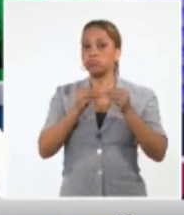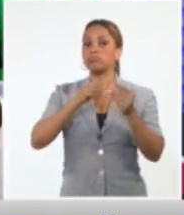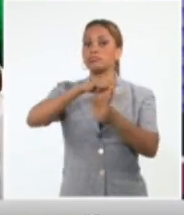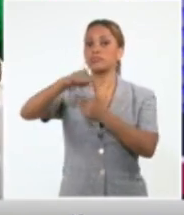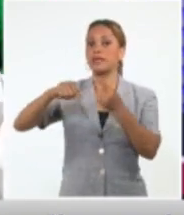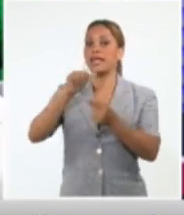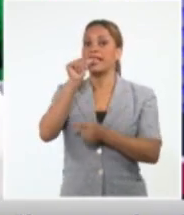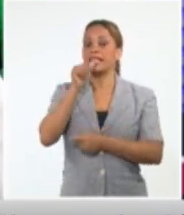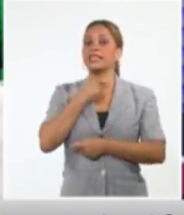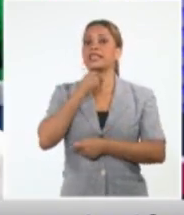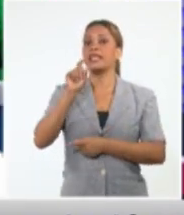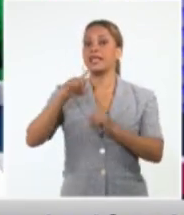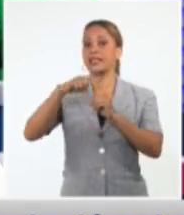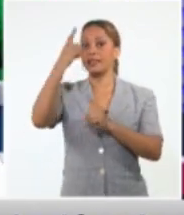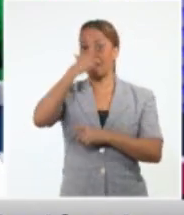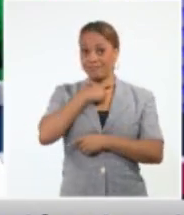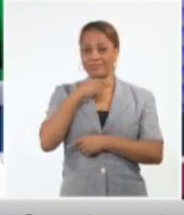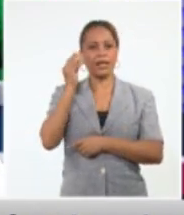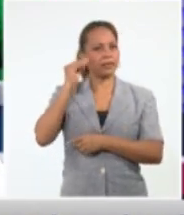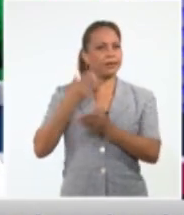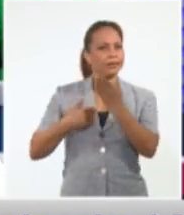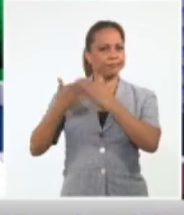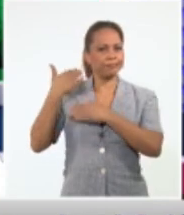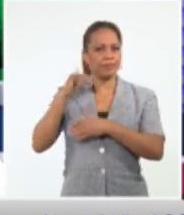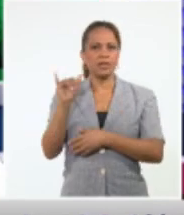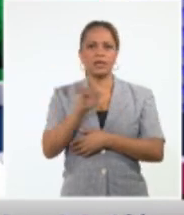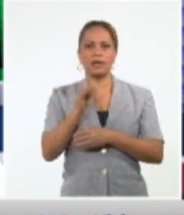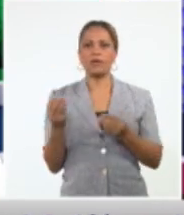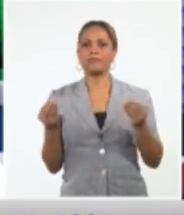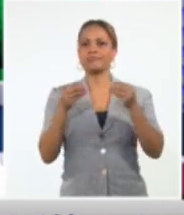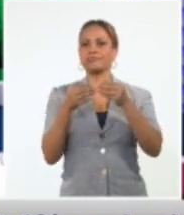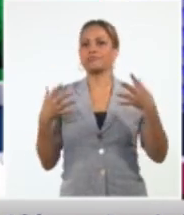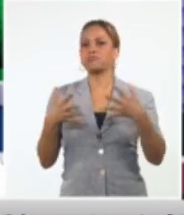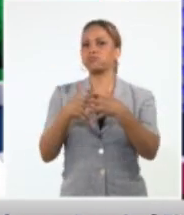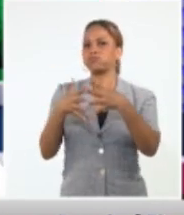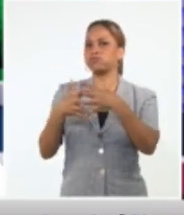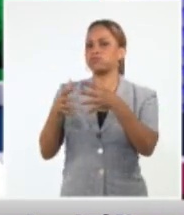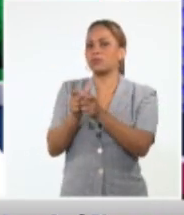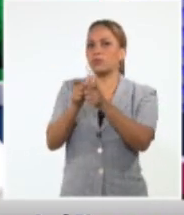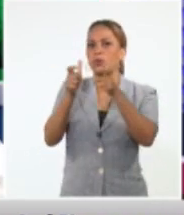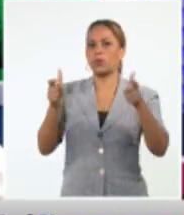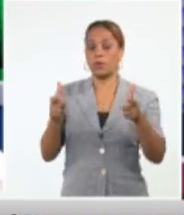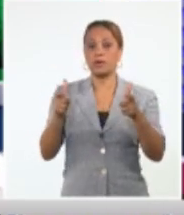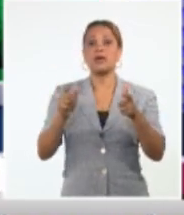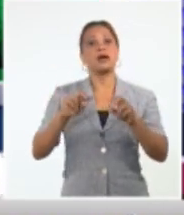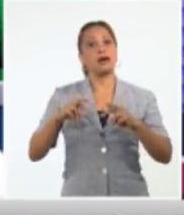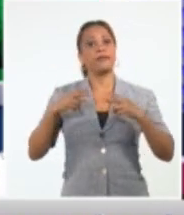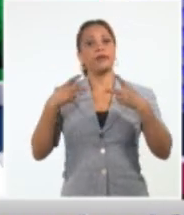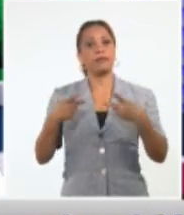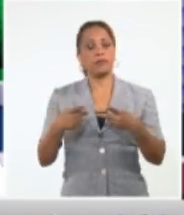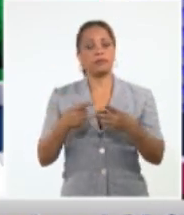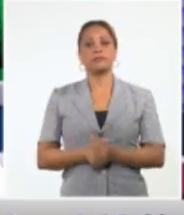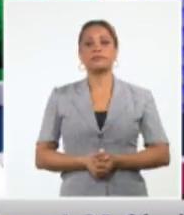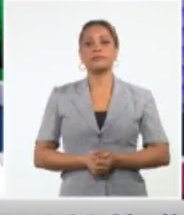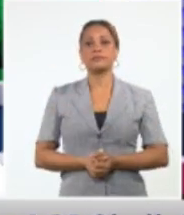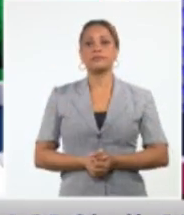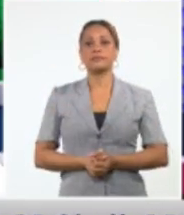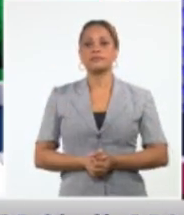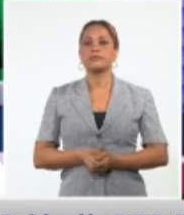Delta, que además coincidió con el gran incremento. No se han decidido todavía, con los conocimientos que